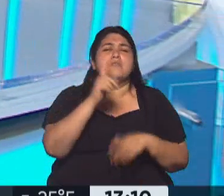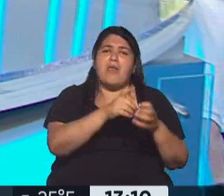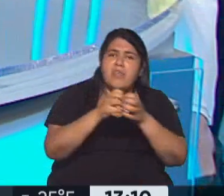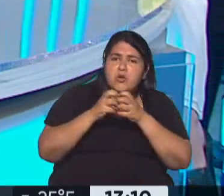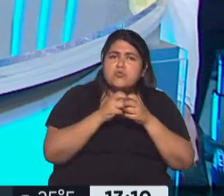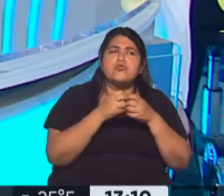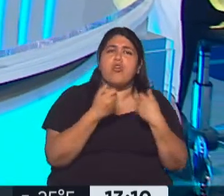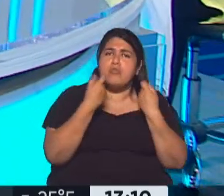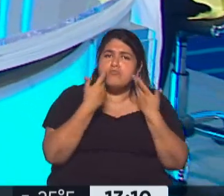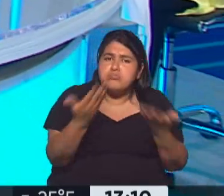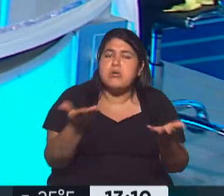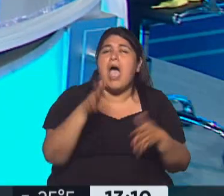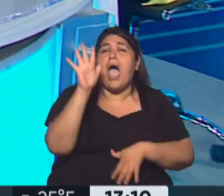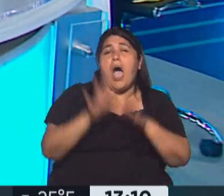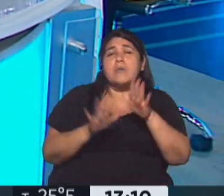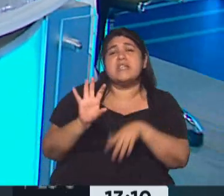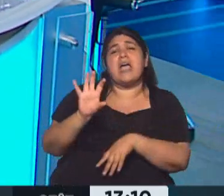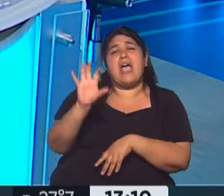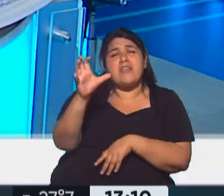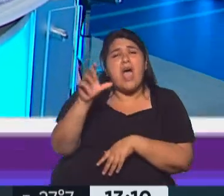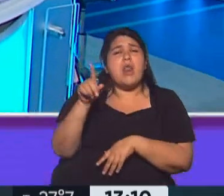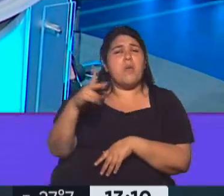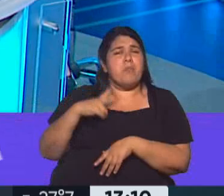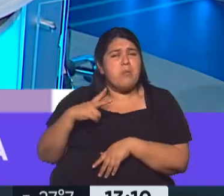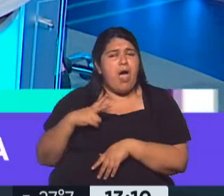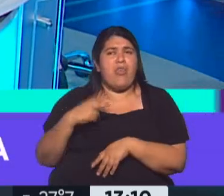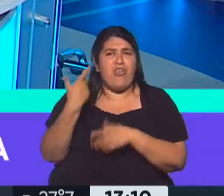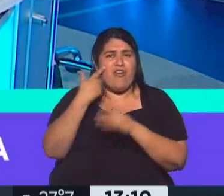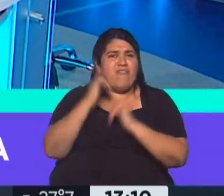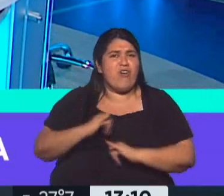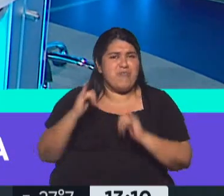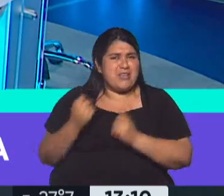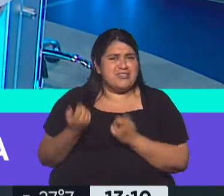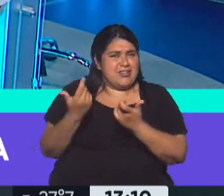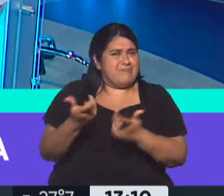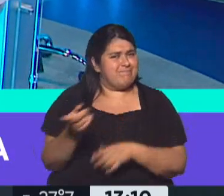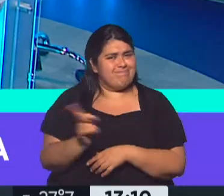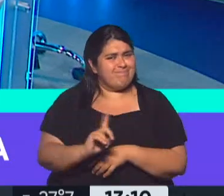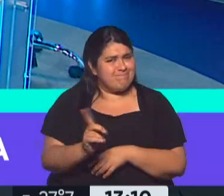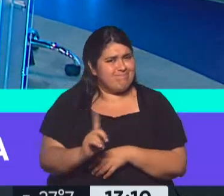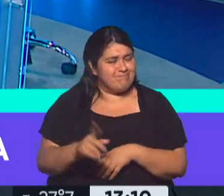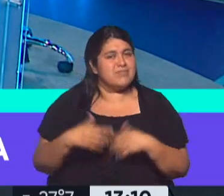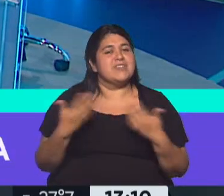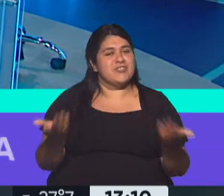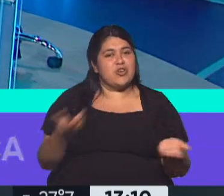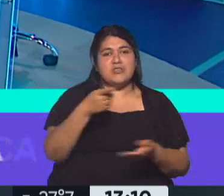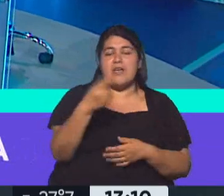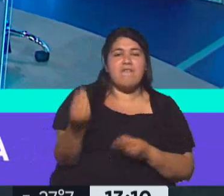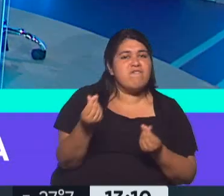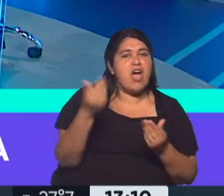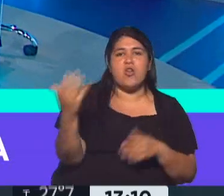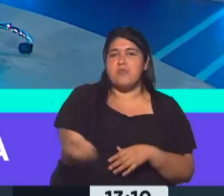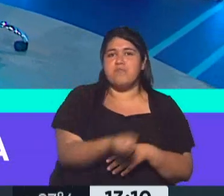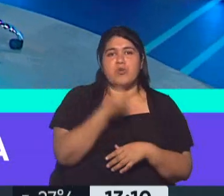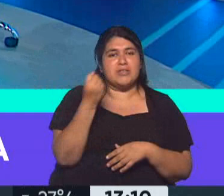discusiones. A veces los medios privados, por cuestiones comerciales, por otras razones, no se dan estos ámbitos. Bueno, bienvenido sea.